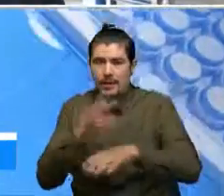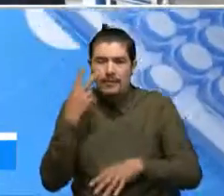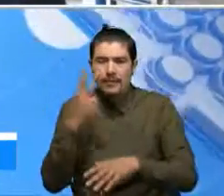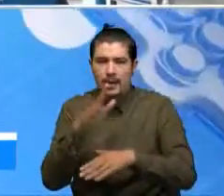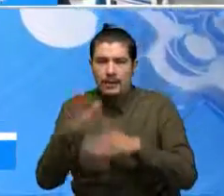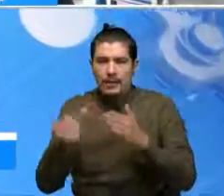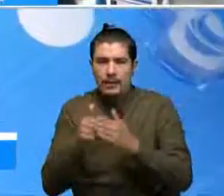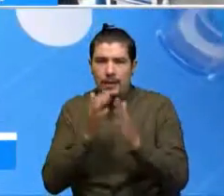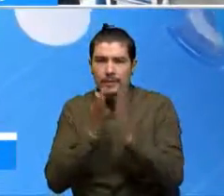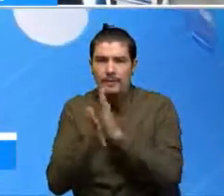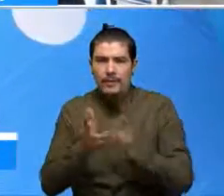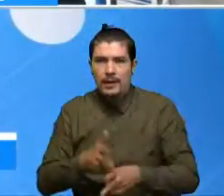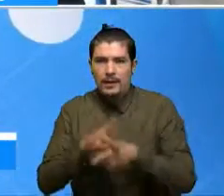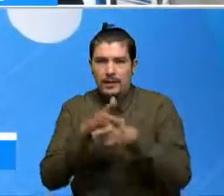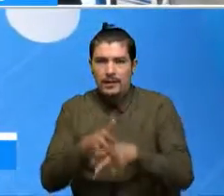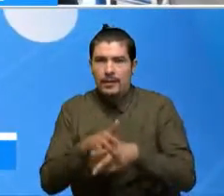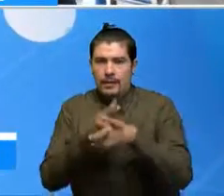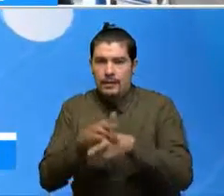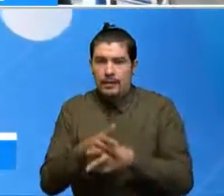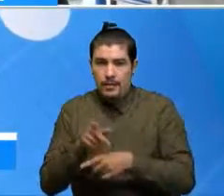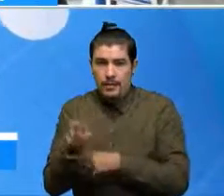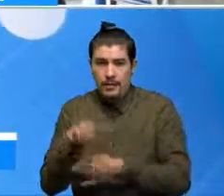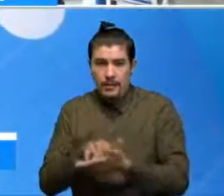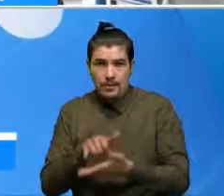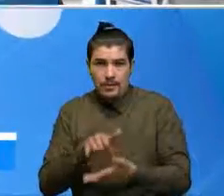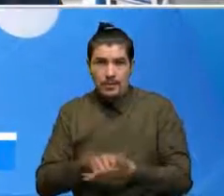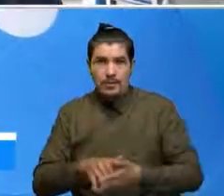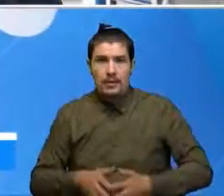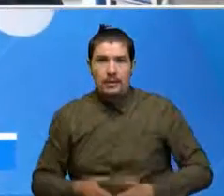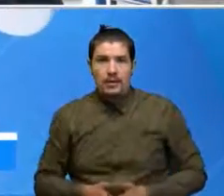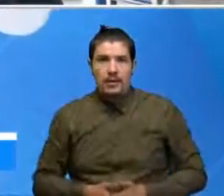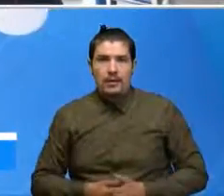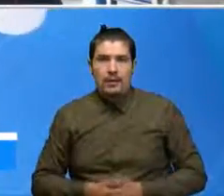Es la información hasta el momento. Con la cámara de David García, Estefany Payares para Oriente Noticias. Feliz tarde.